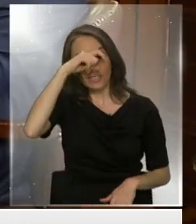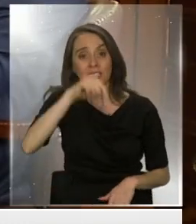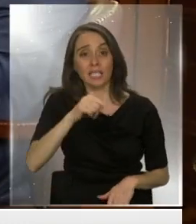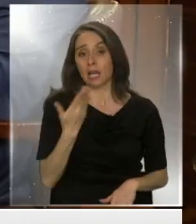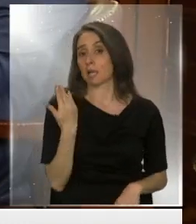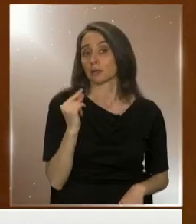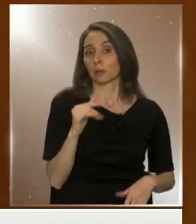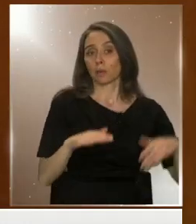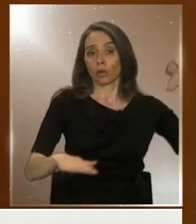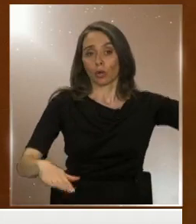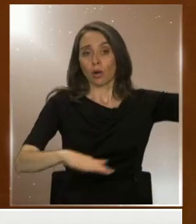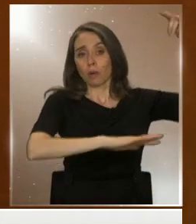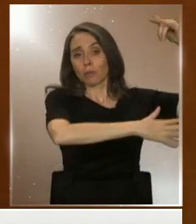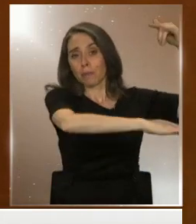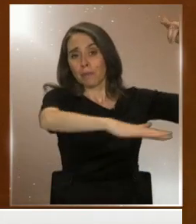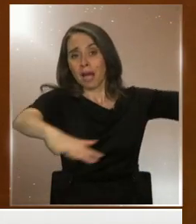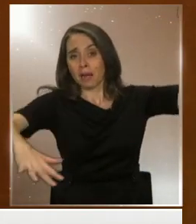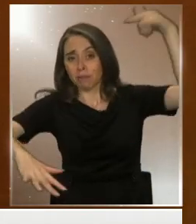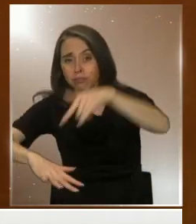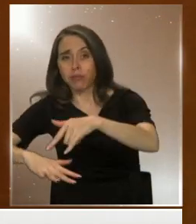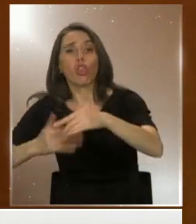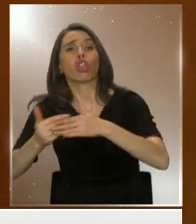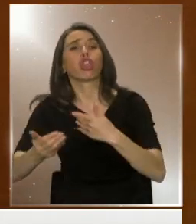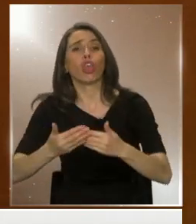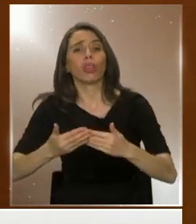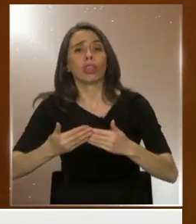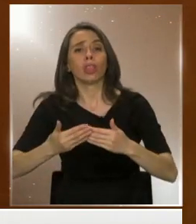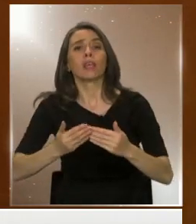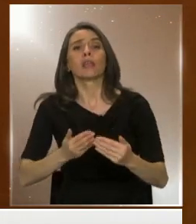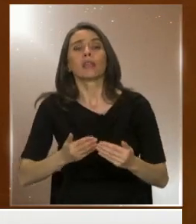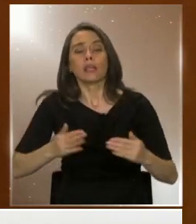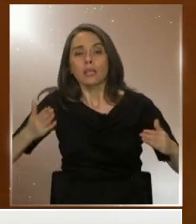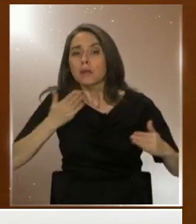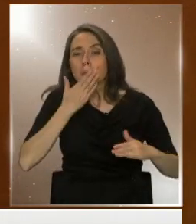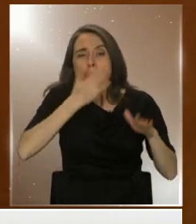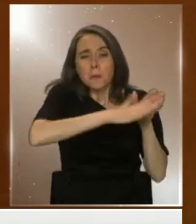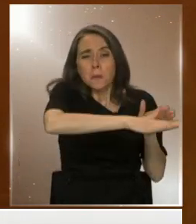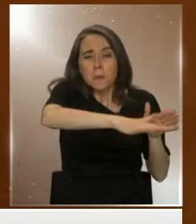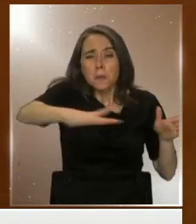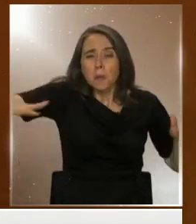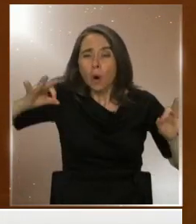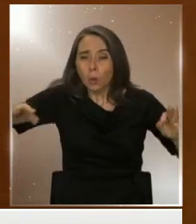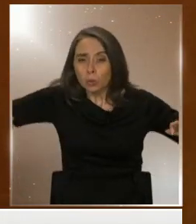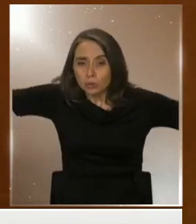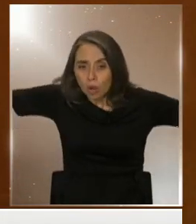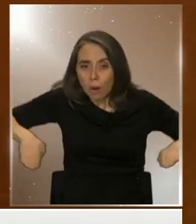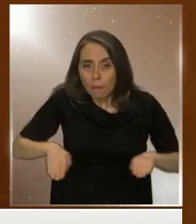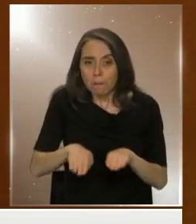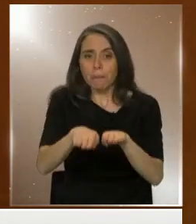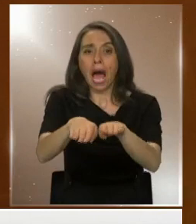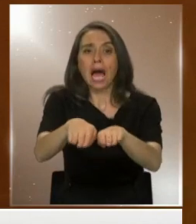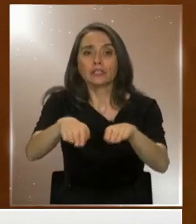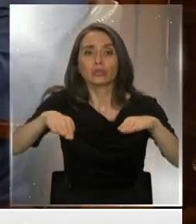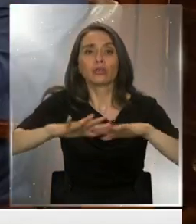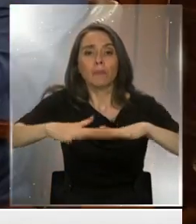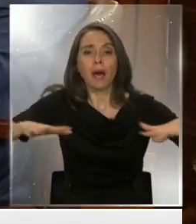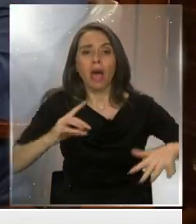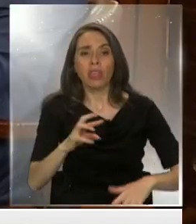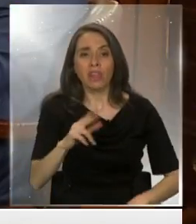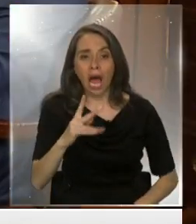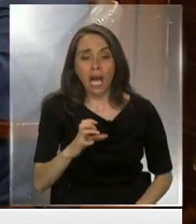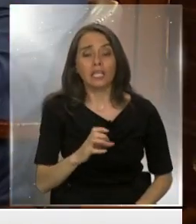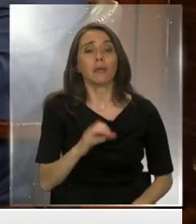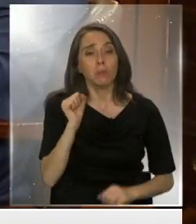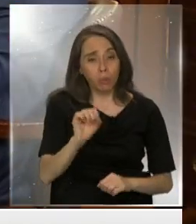por donde cayó la aeronave en el paso de drake quiere que sea demorar más que eso en establecer o cree incluso que nunca vamos a saber